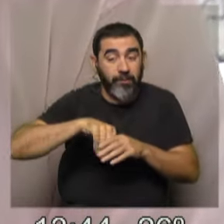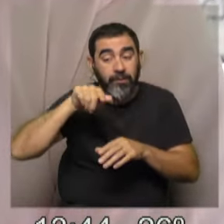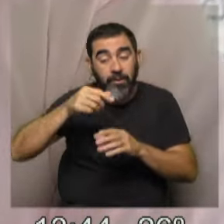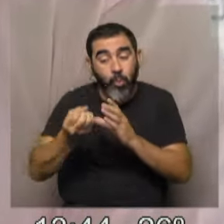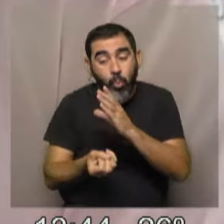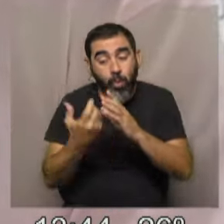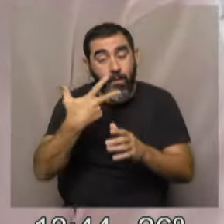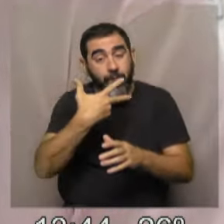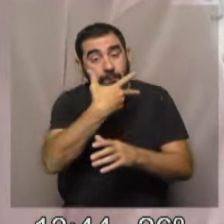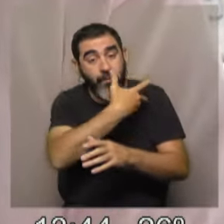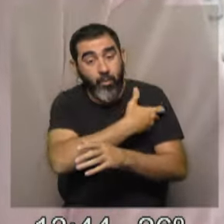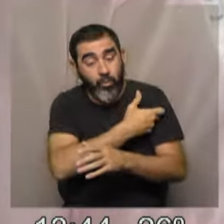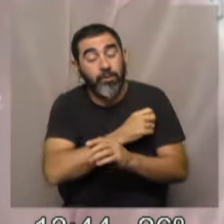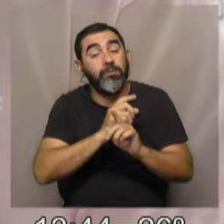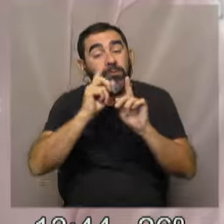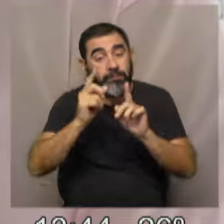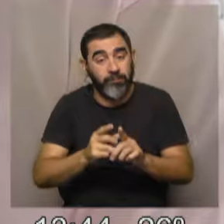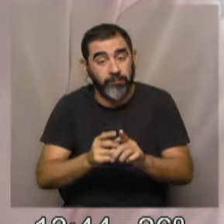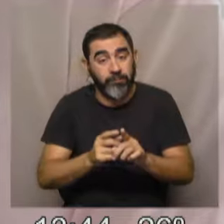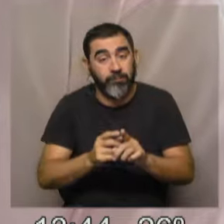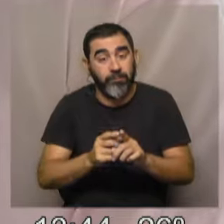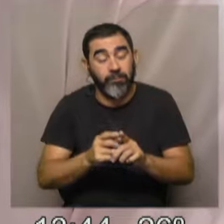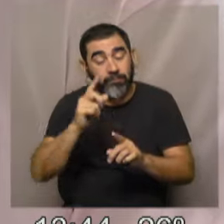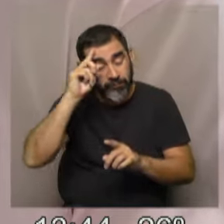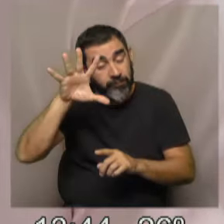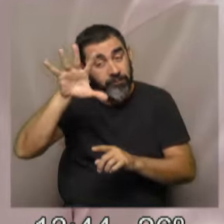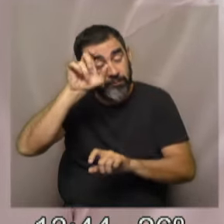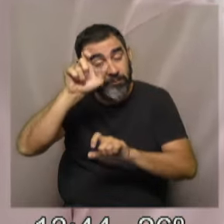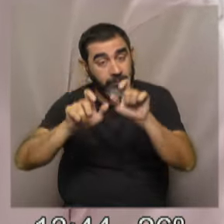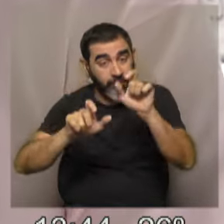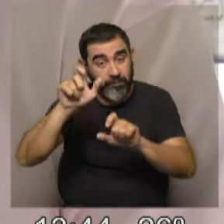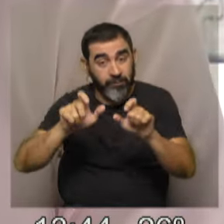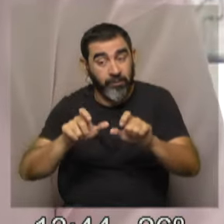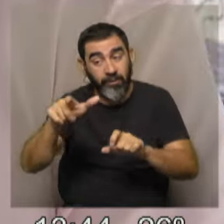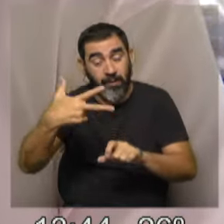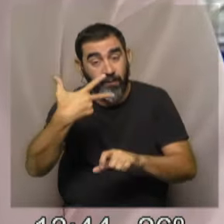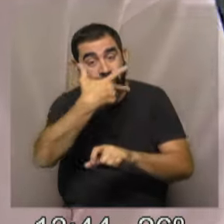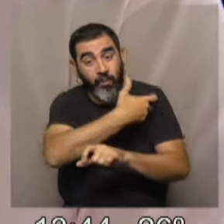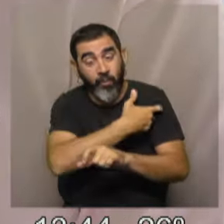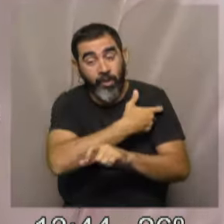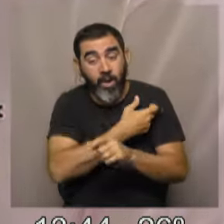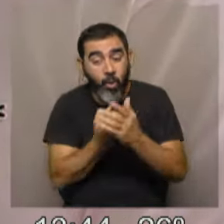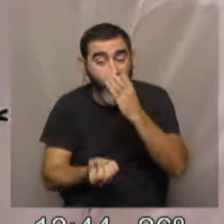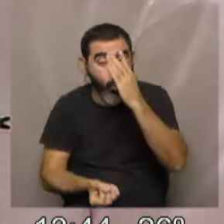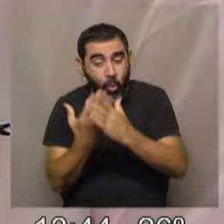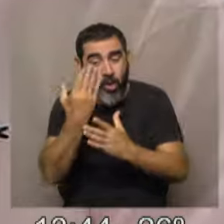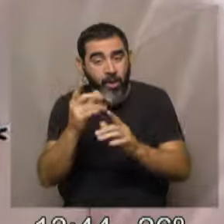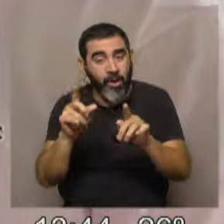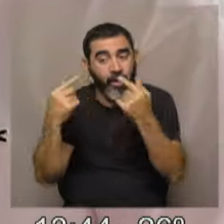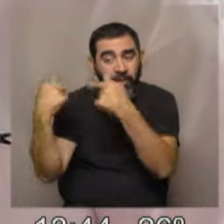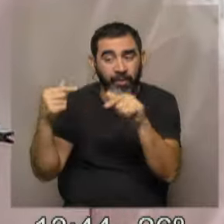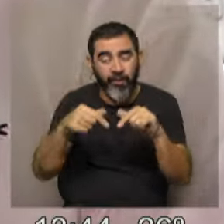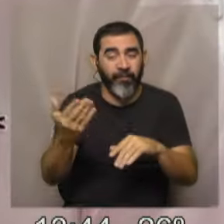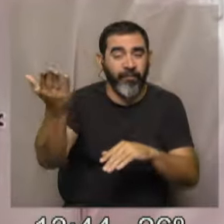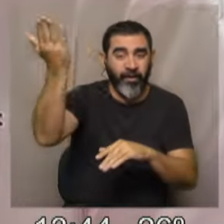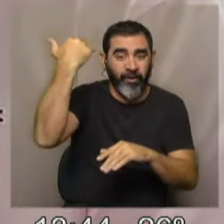nueva vacuna que también hay que recordarle a la población que esta vacuna es una dosis nueva, no es la misma dosis